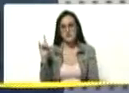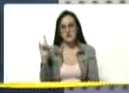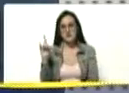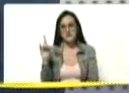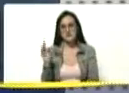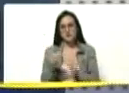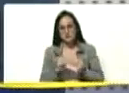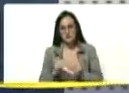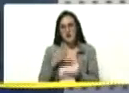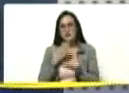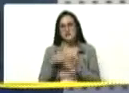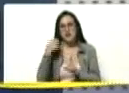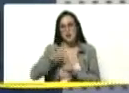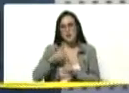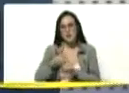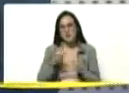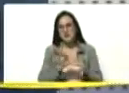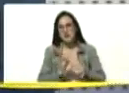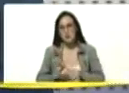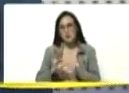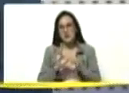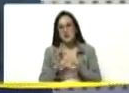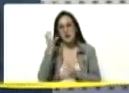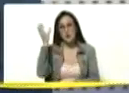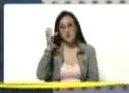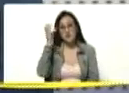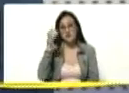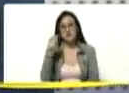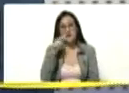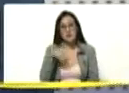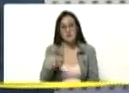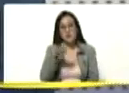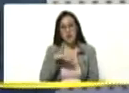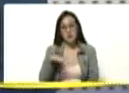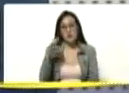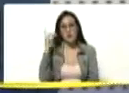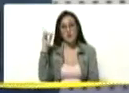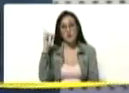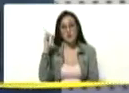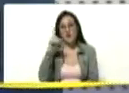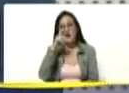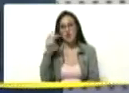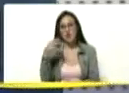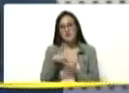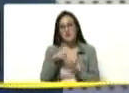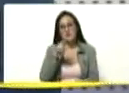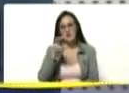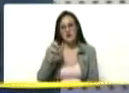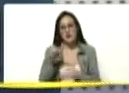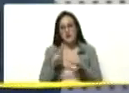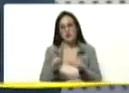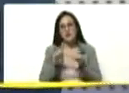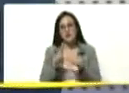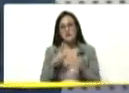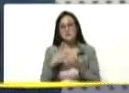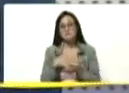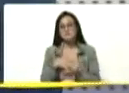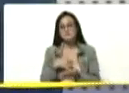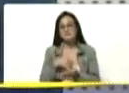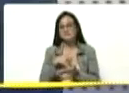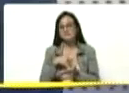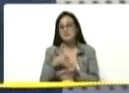a la lucha unida y conciencia del pueblo boliviano el año 2020 continúa en riesgo.